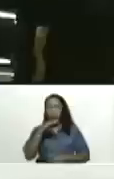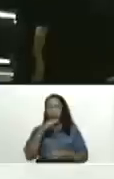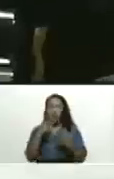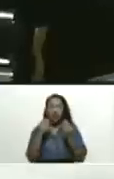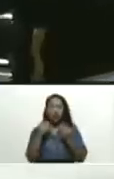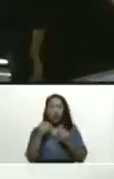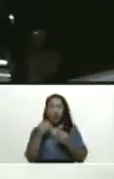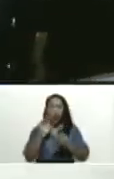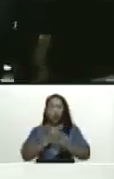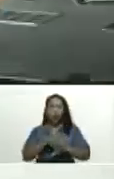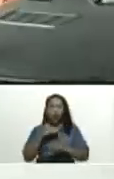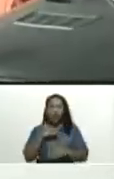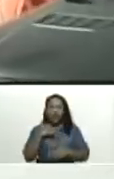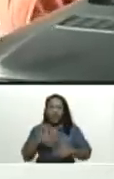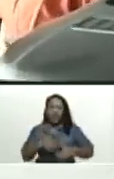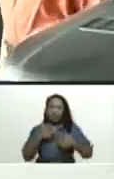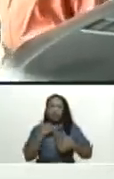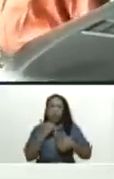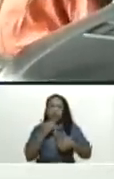Casi que me lleno de ira,